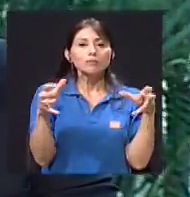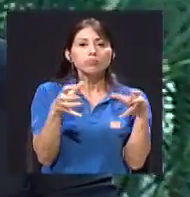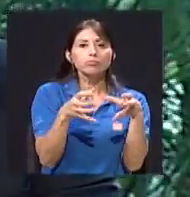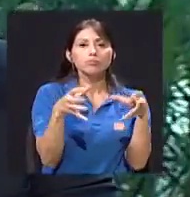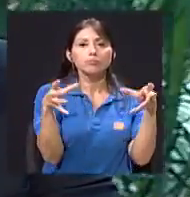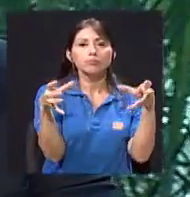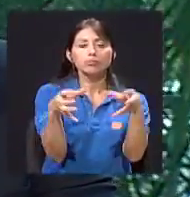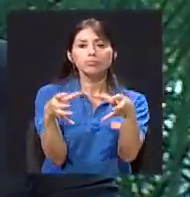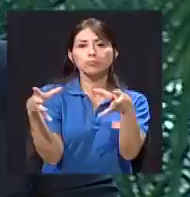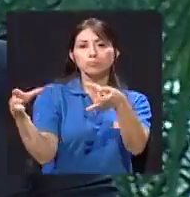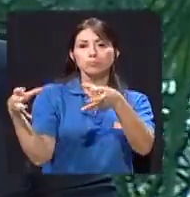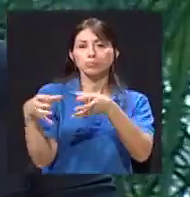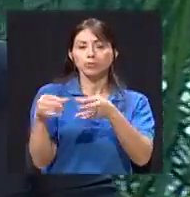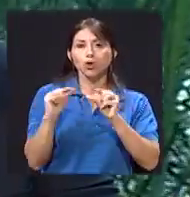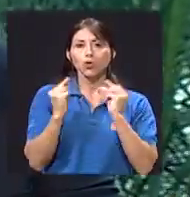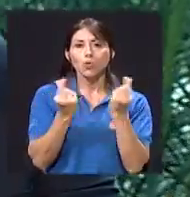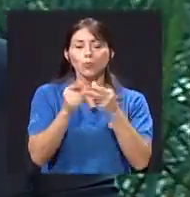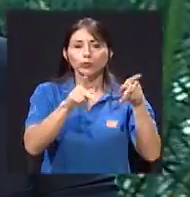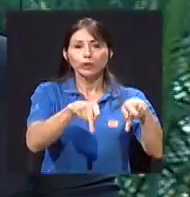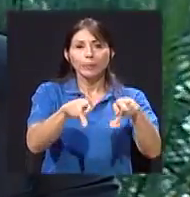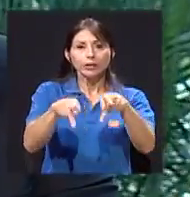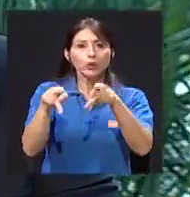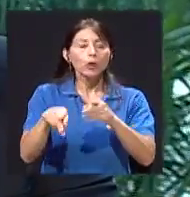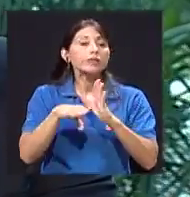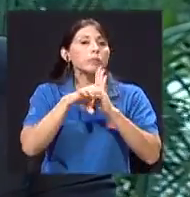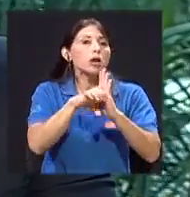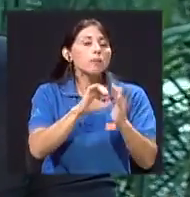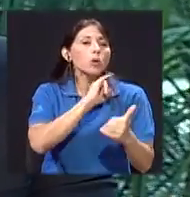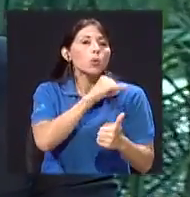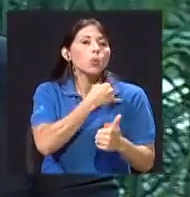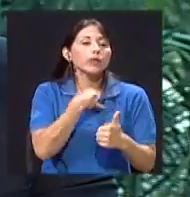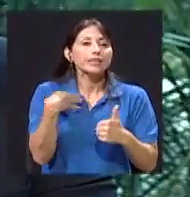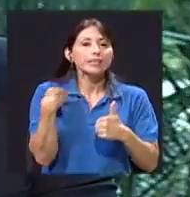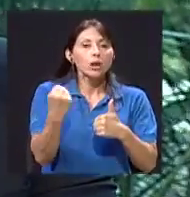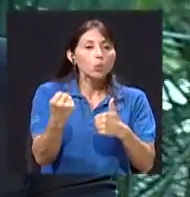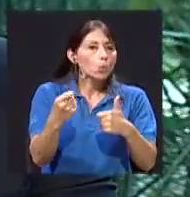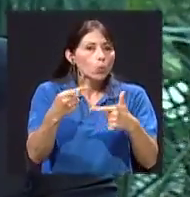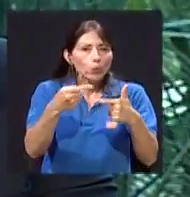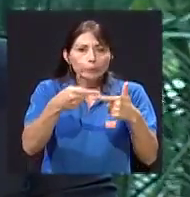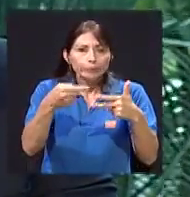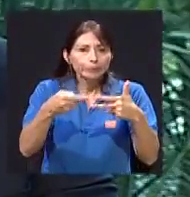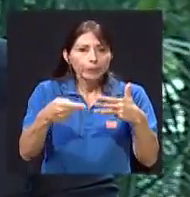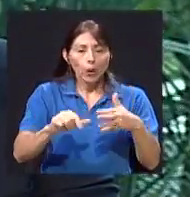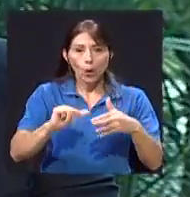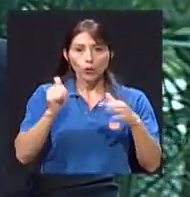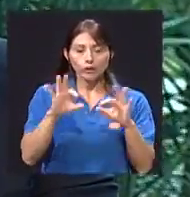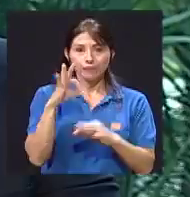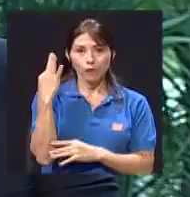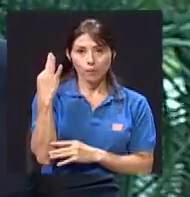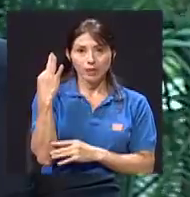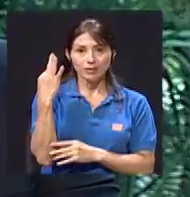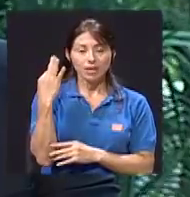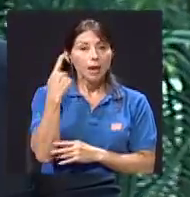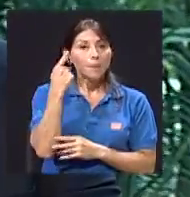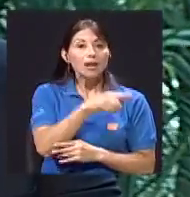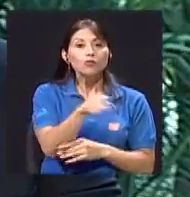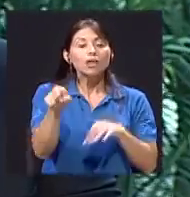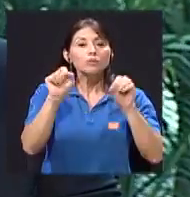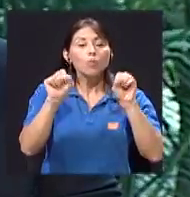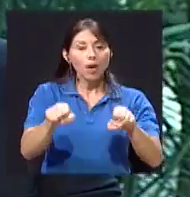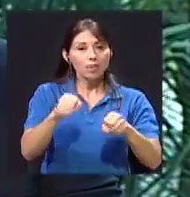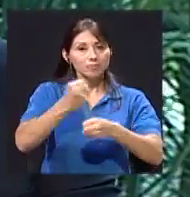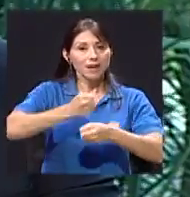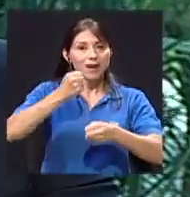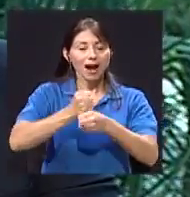grupos de personas a nivel, digamos, de las juntas de salud u otras maneras de organizarse para poder actuar